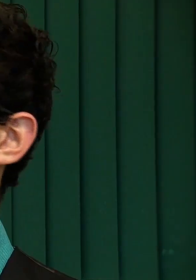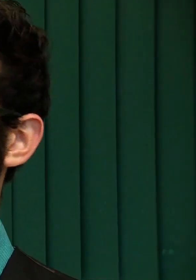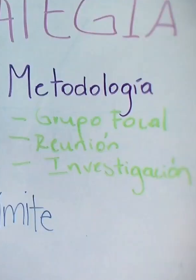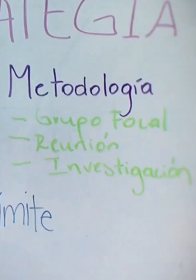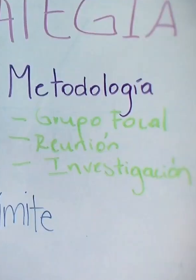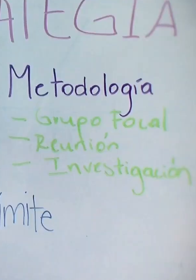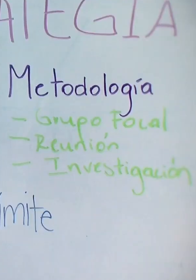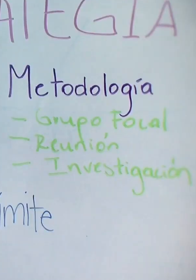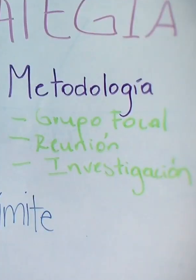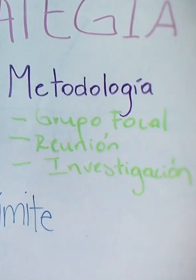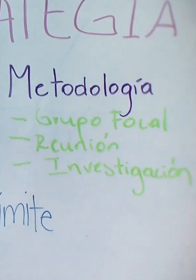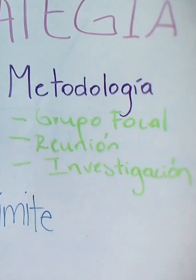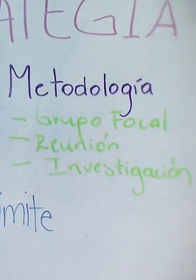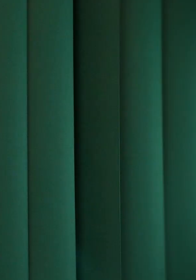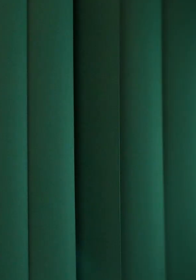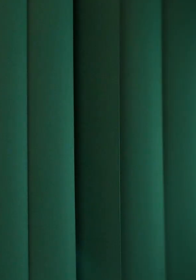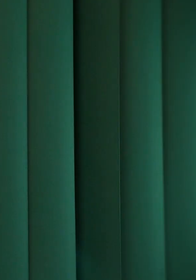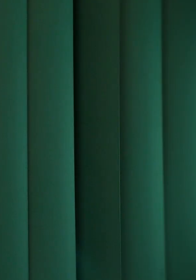sí